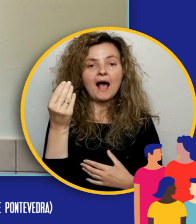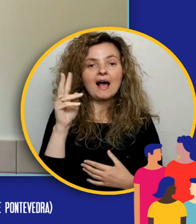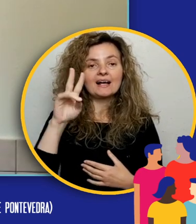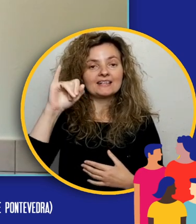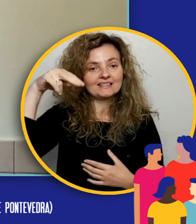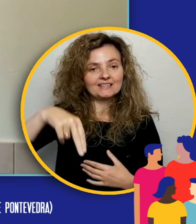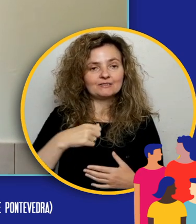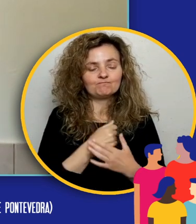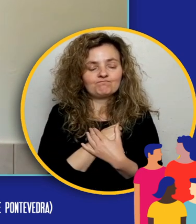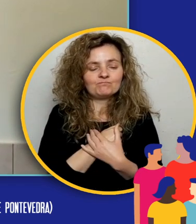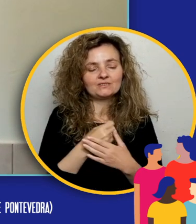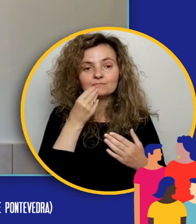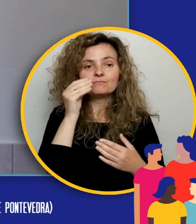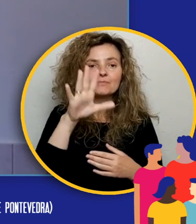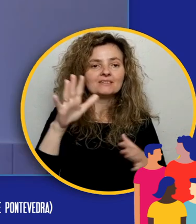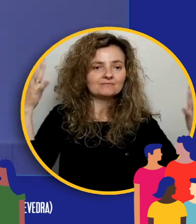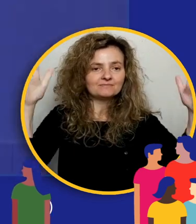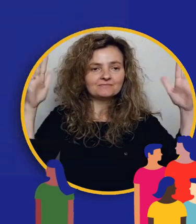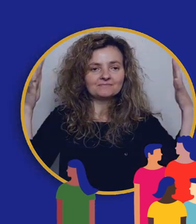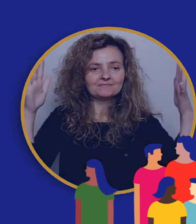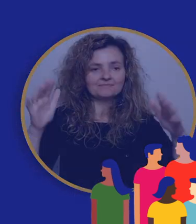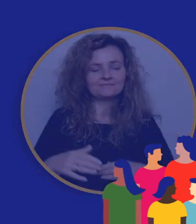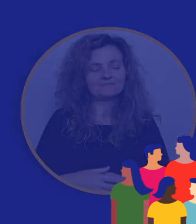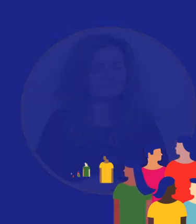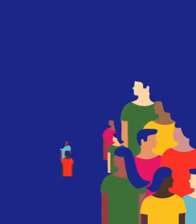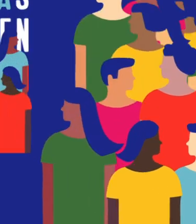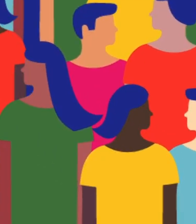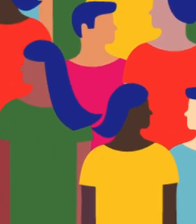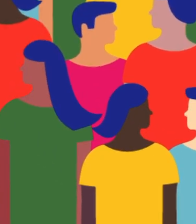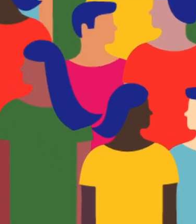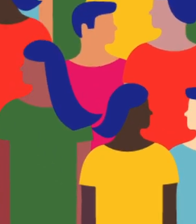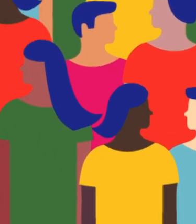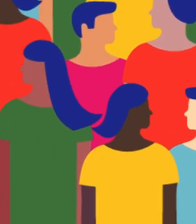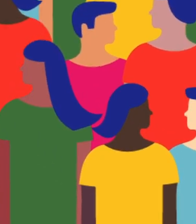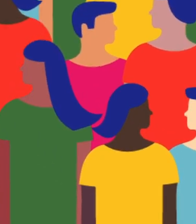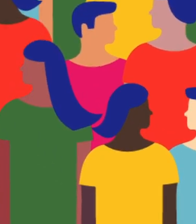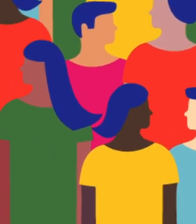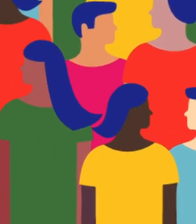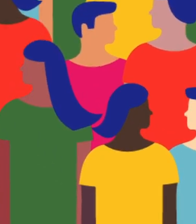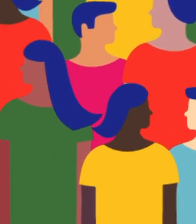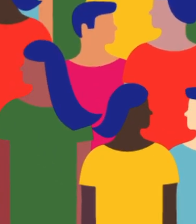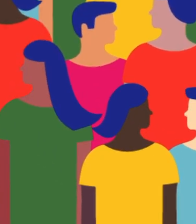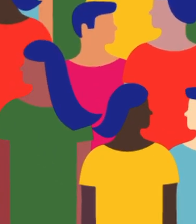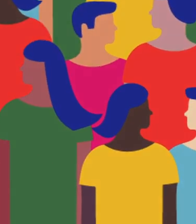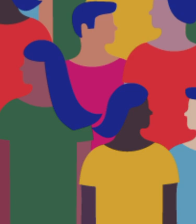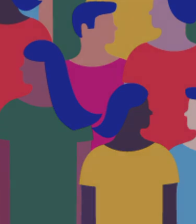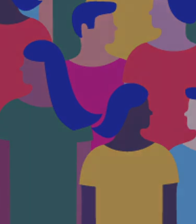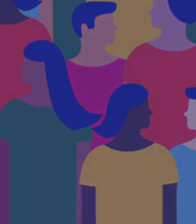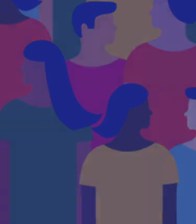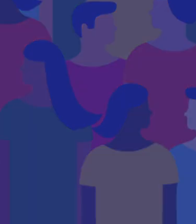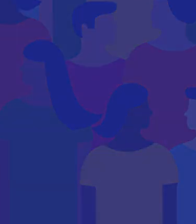beso. Gracias, un aplauso.